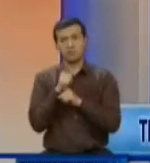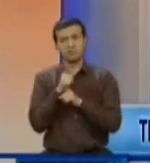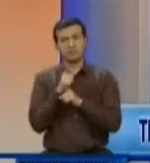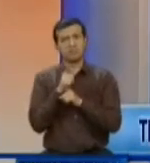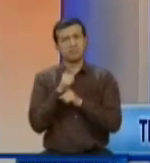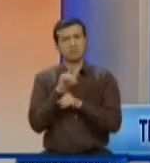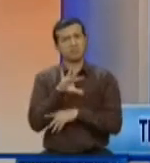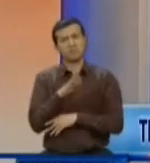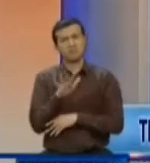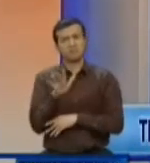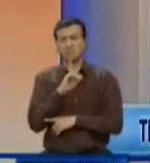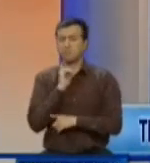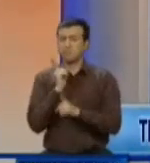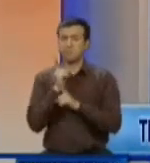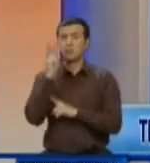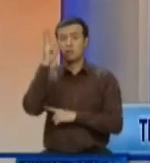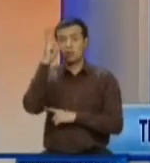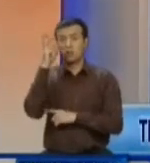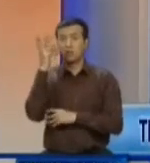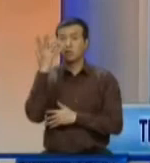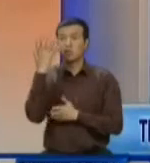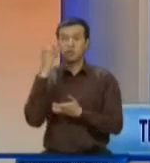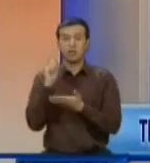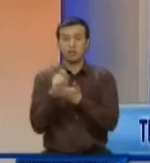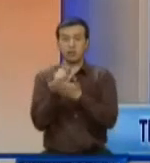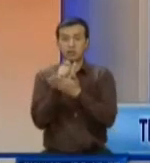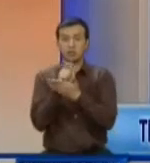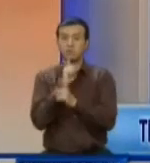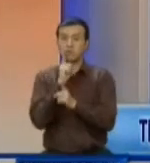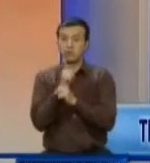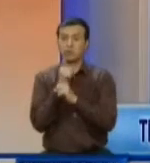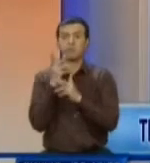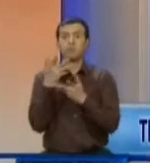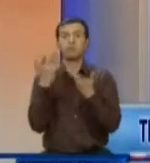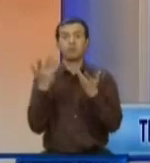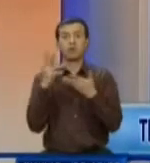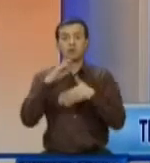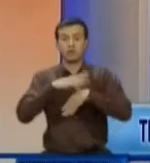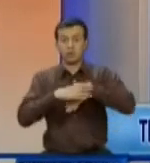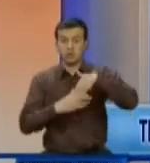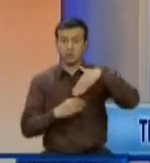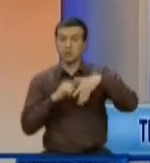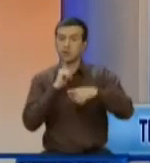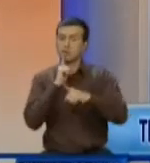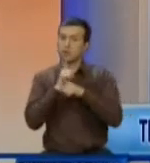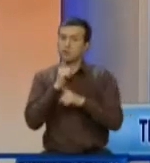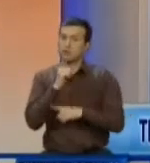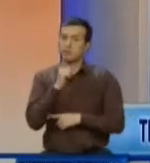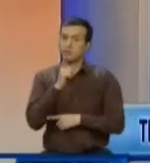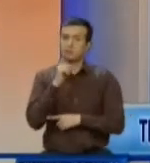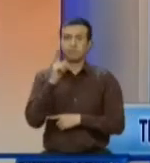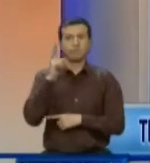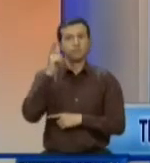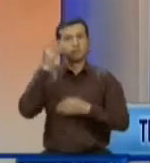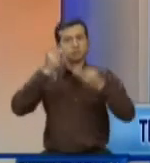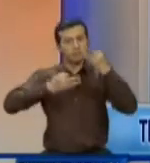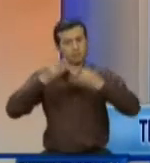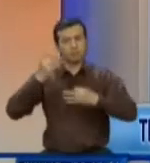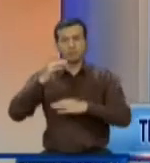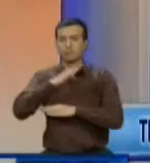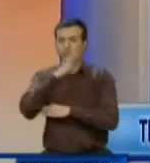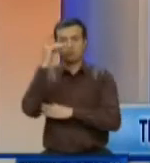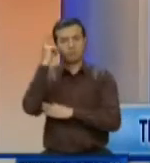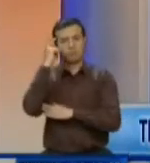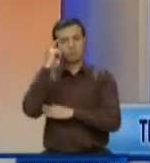realmente parecería que la petición eliminar para llevarlo un arbitraje regional entonces es eso